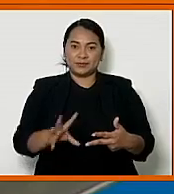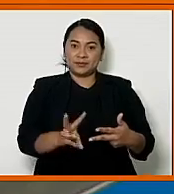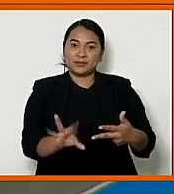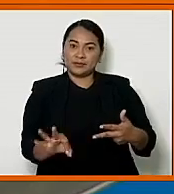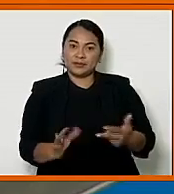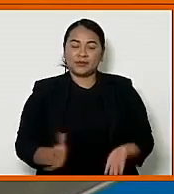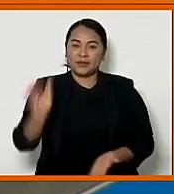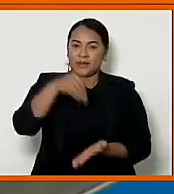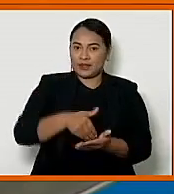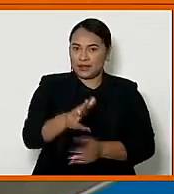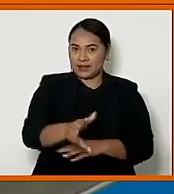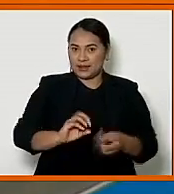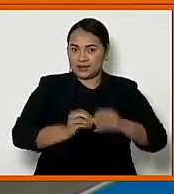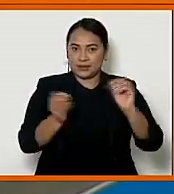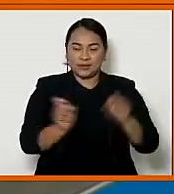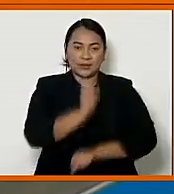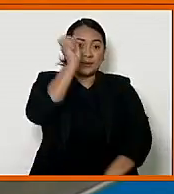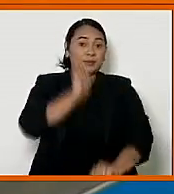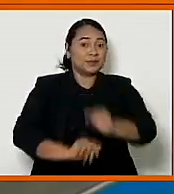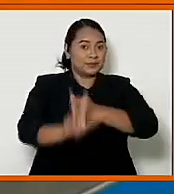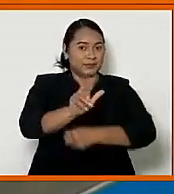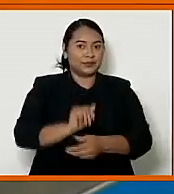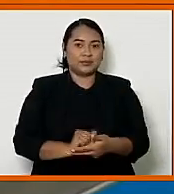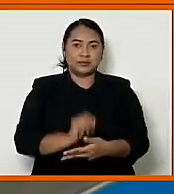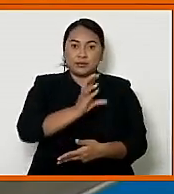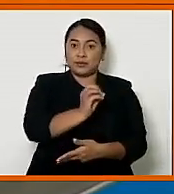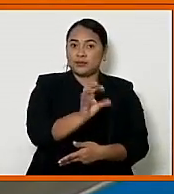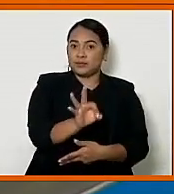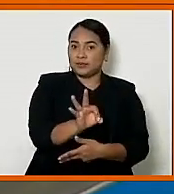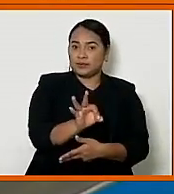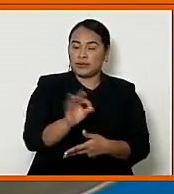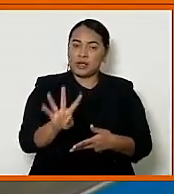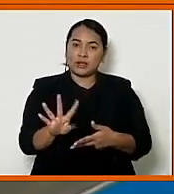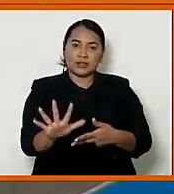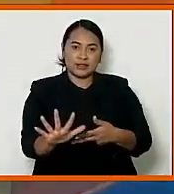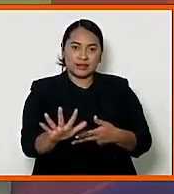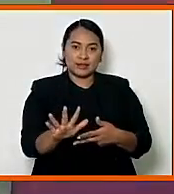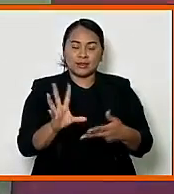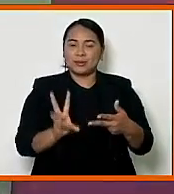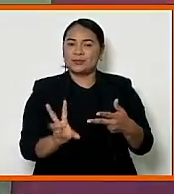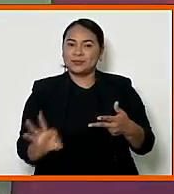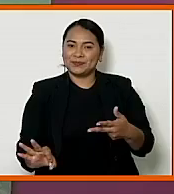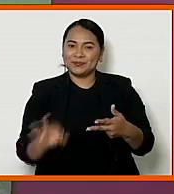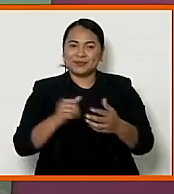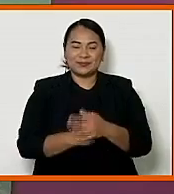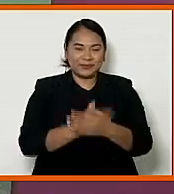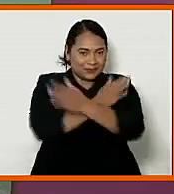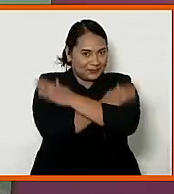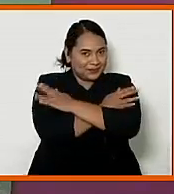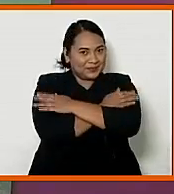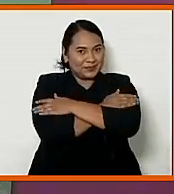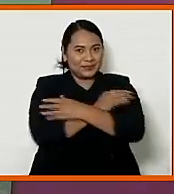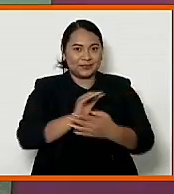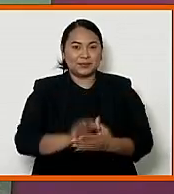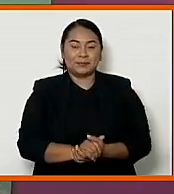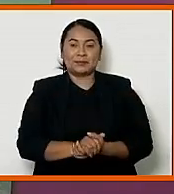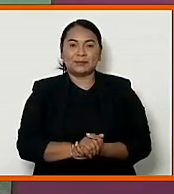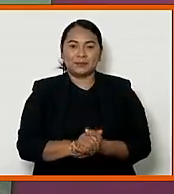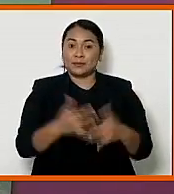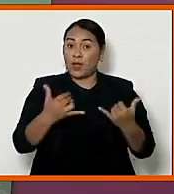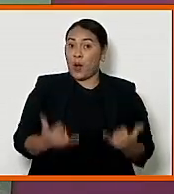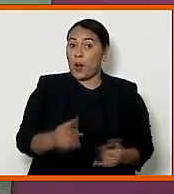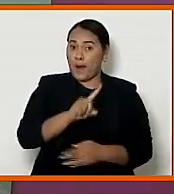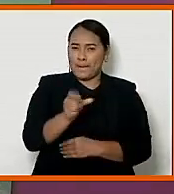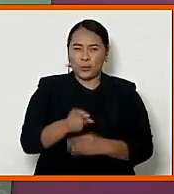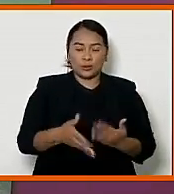69. Los números ganadores para Pega 3 son 09, 45 y 69. Muchas felicidades. Ahora dime tú qué